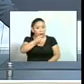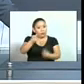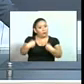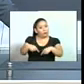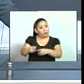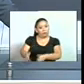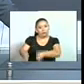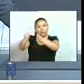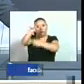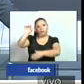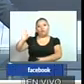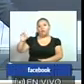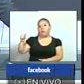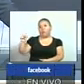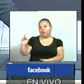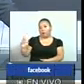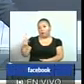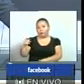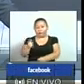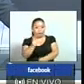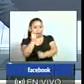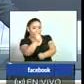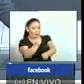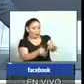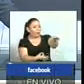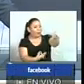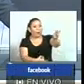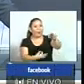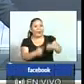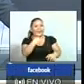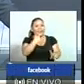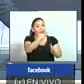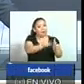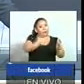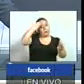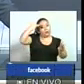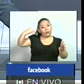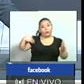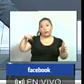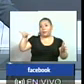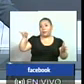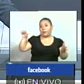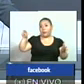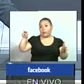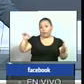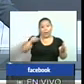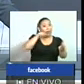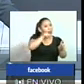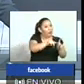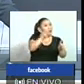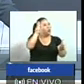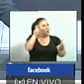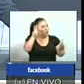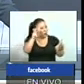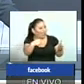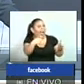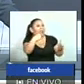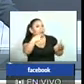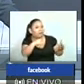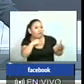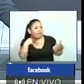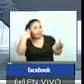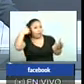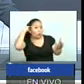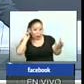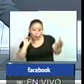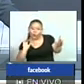La Fiscalía General de la República presentó la acusación formal en contra de Yesenia García, principal sospechosa del asesinato, escuche usted, de su sobrino,